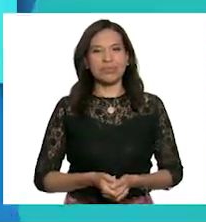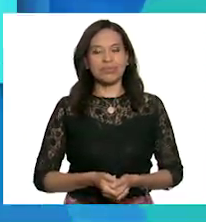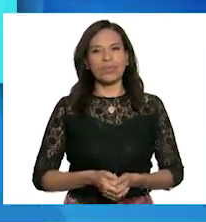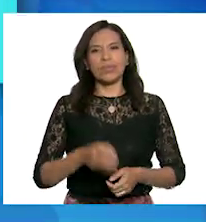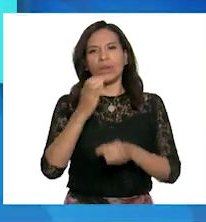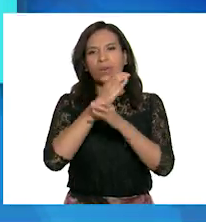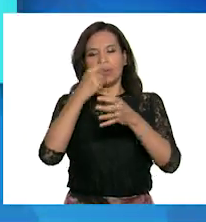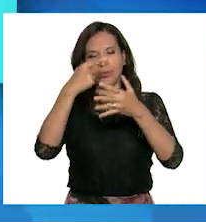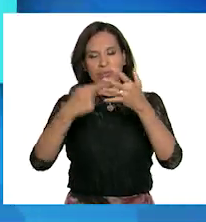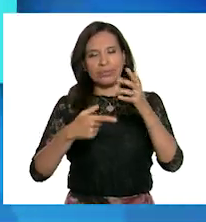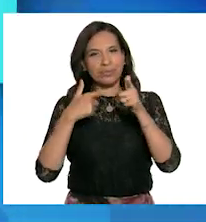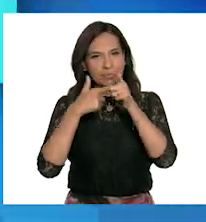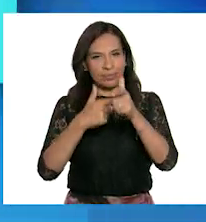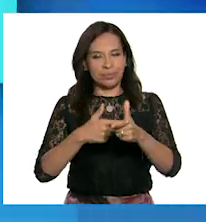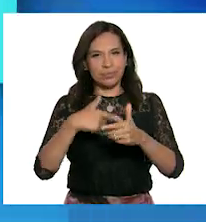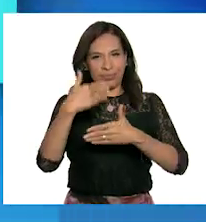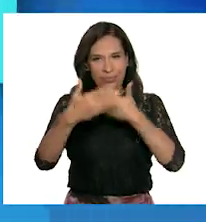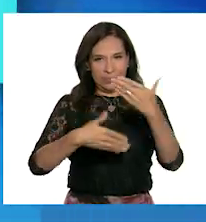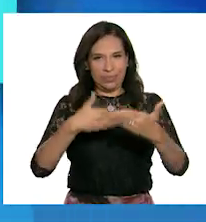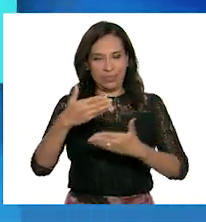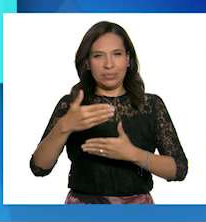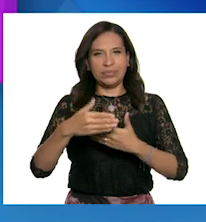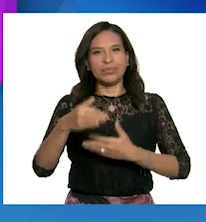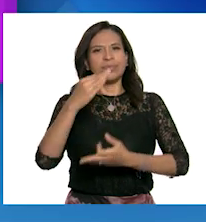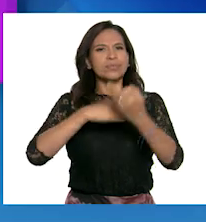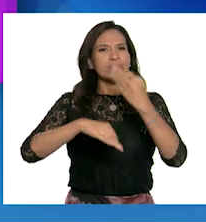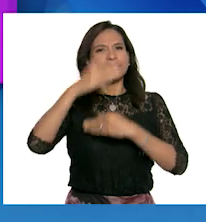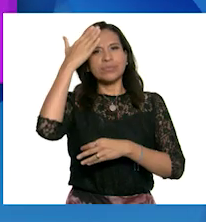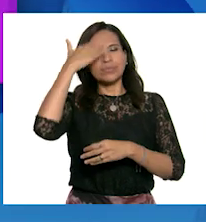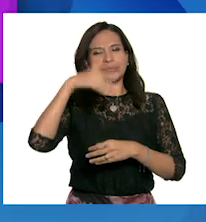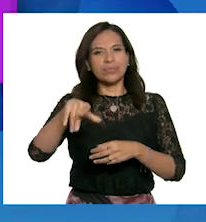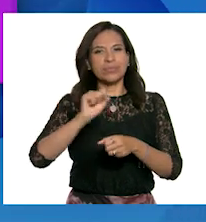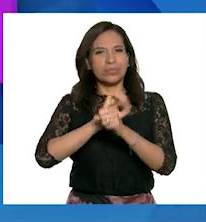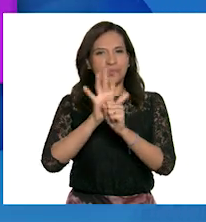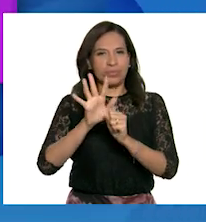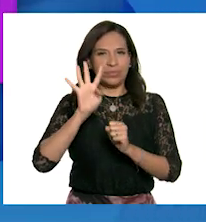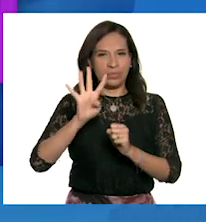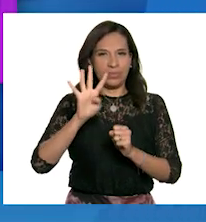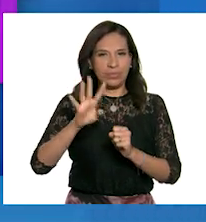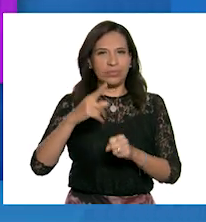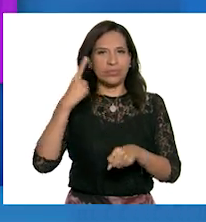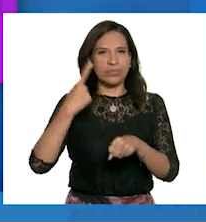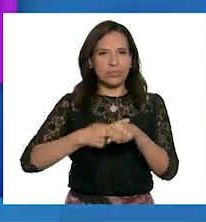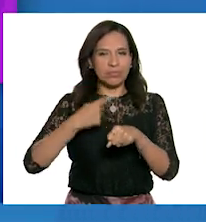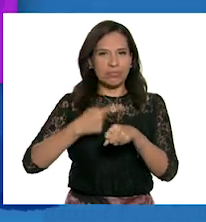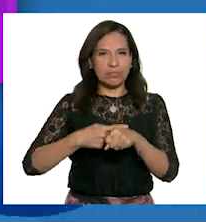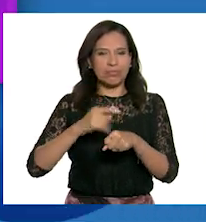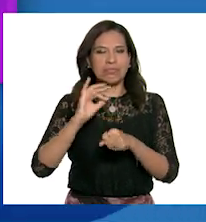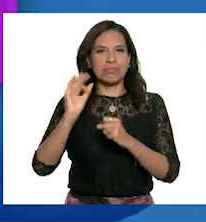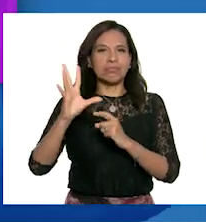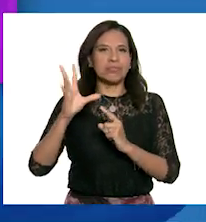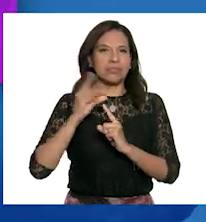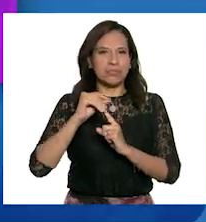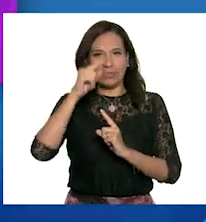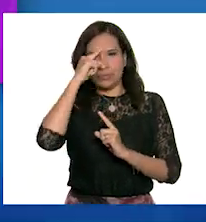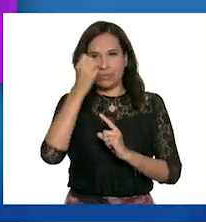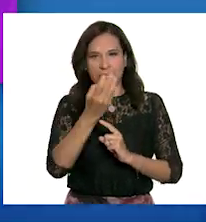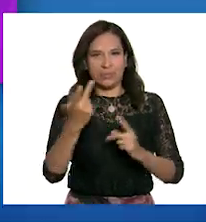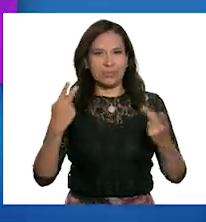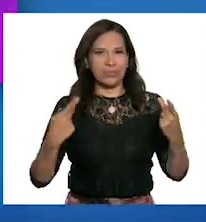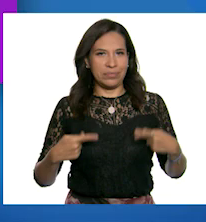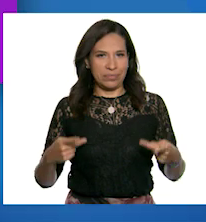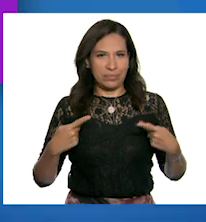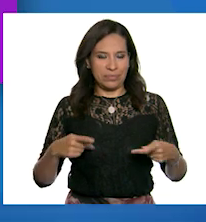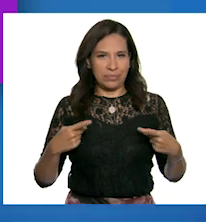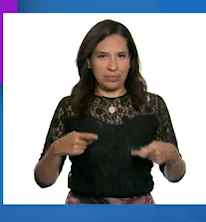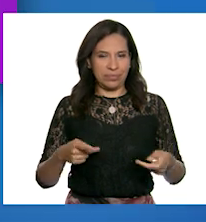Buenas prácticas para seguir adelante. Como todos sabemos, la COVID-19 es una enfermedad que se contagia muy fácilmente entre las